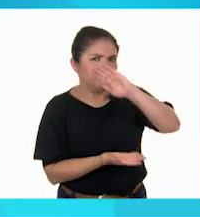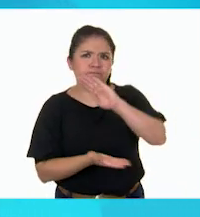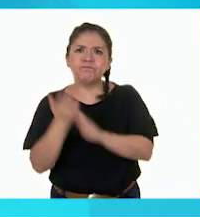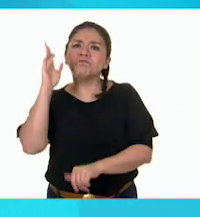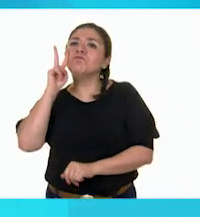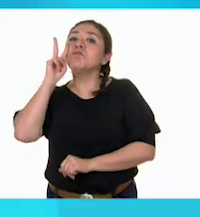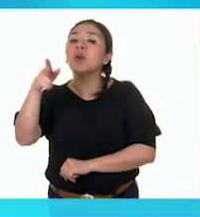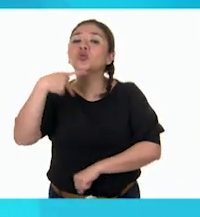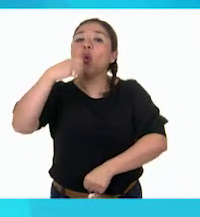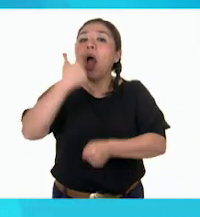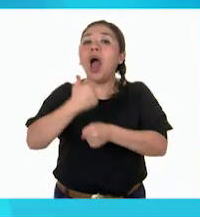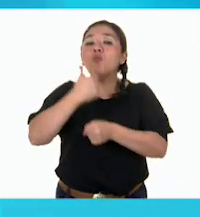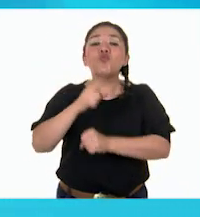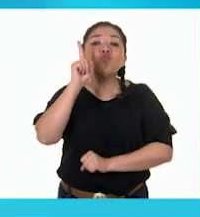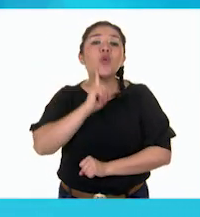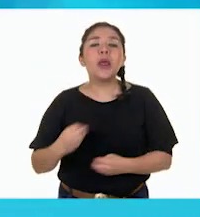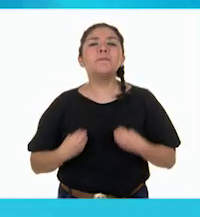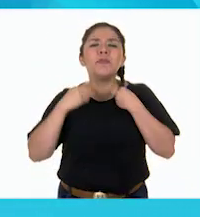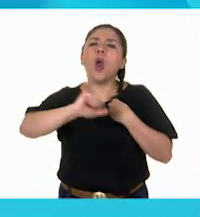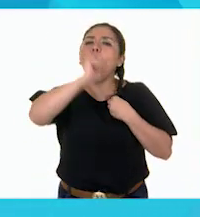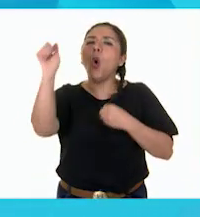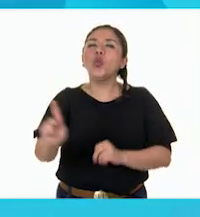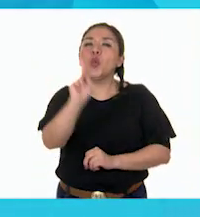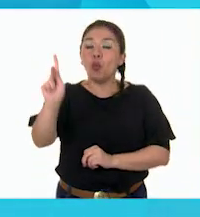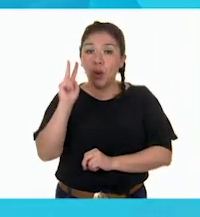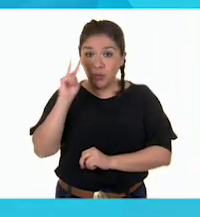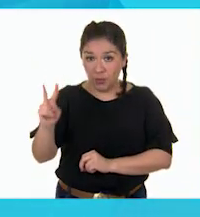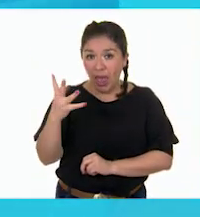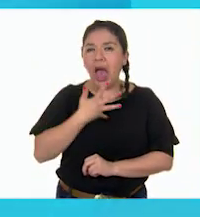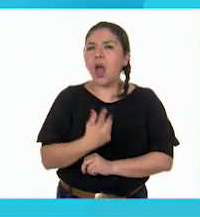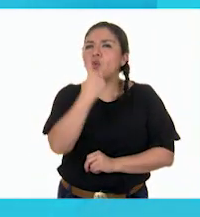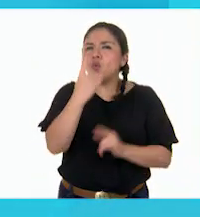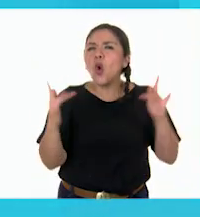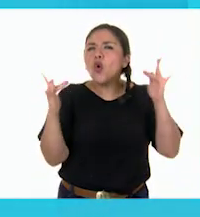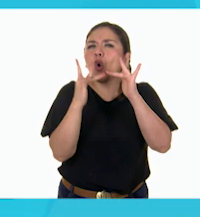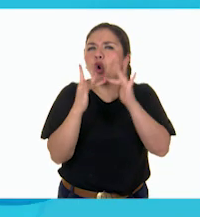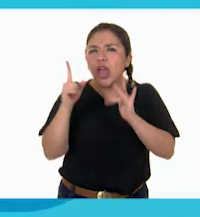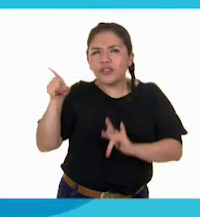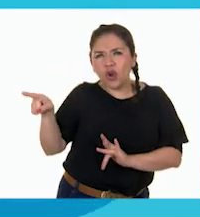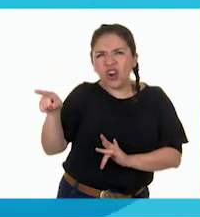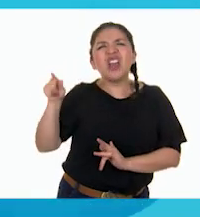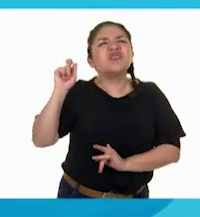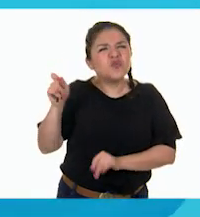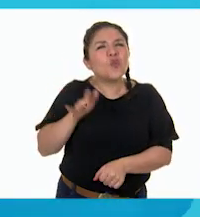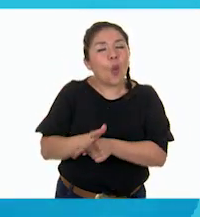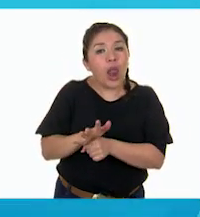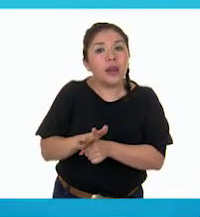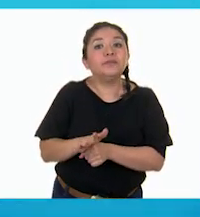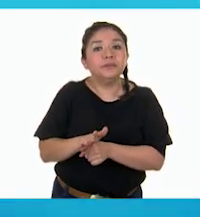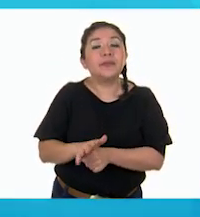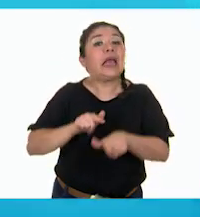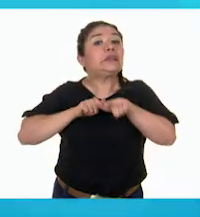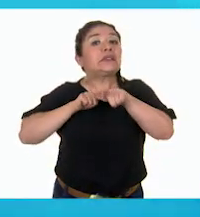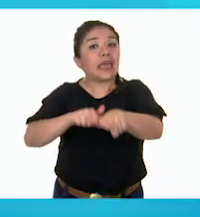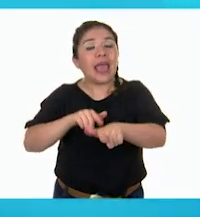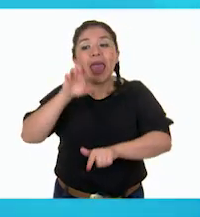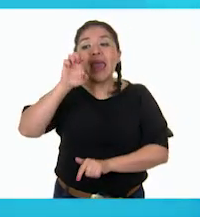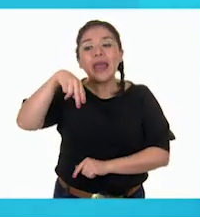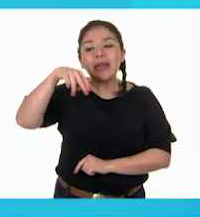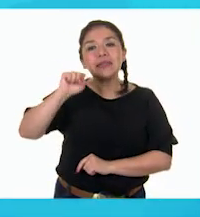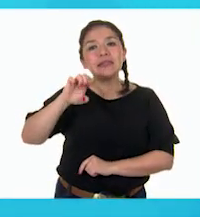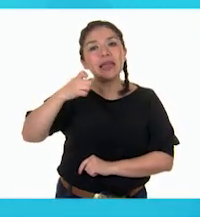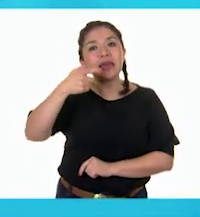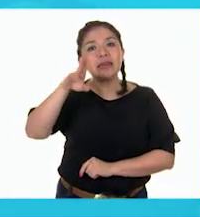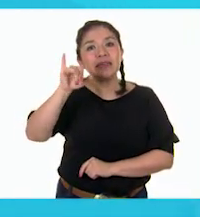a ver a su abuela que vivía en otro pueblo. Ahí tenemos un conector. Exacto. ¿Cuál es? Enseguida. Ahí